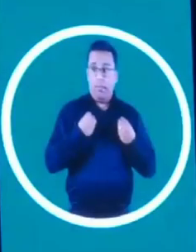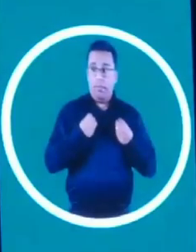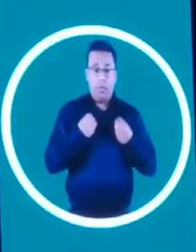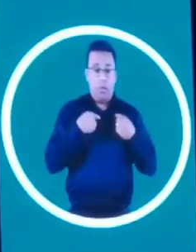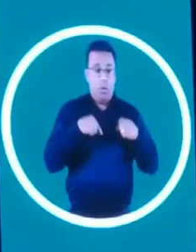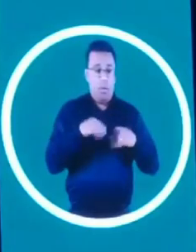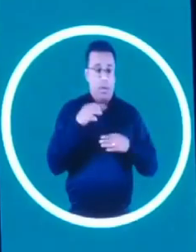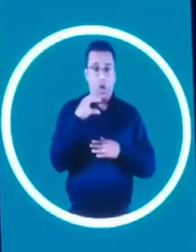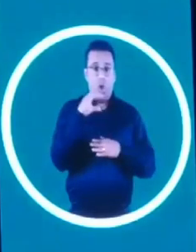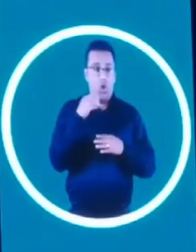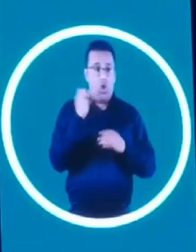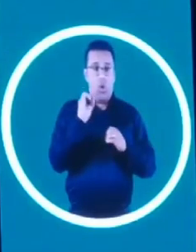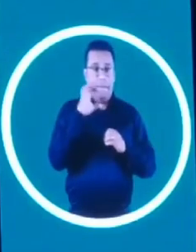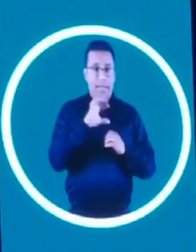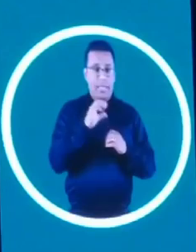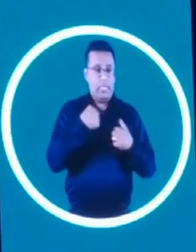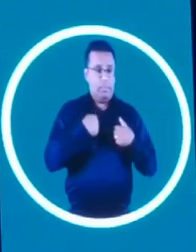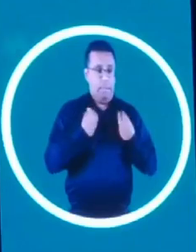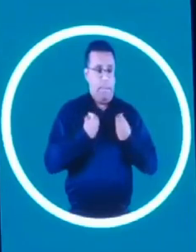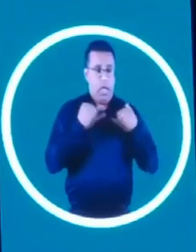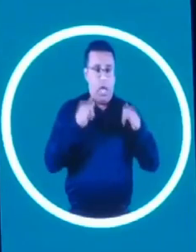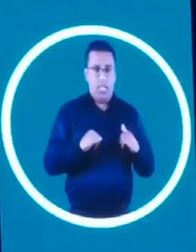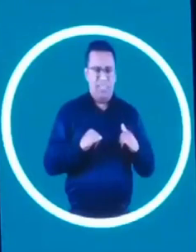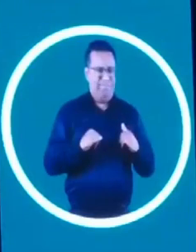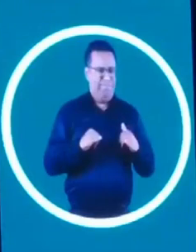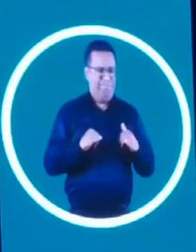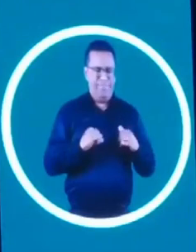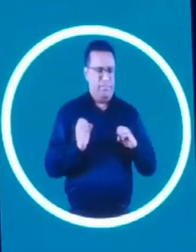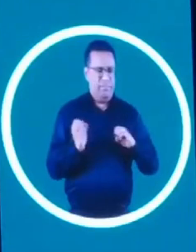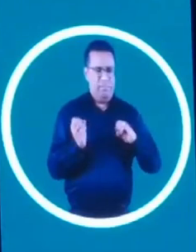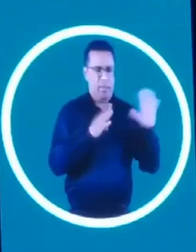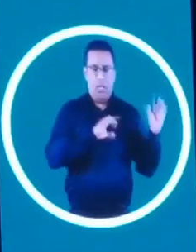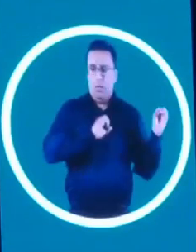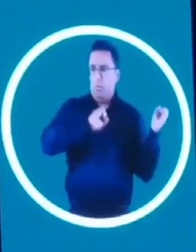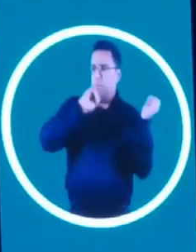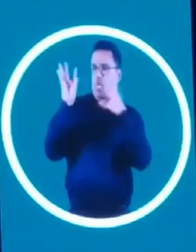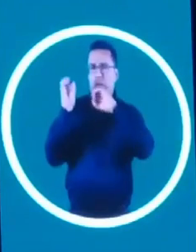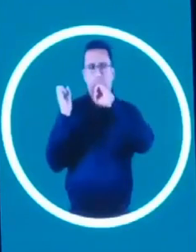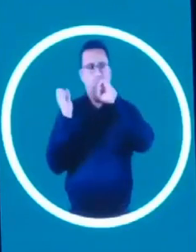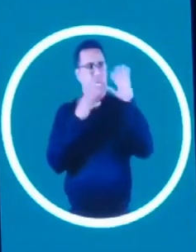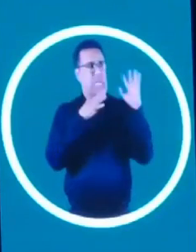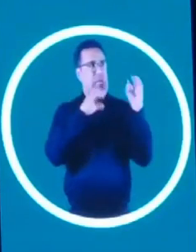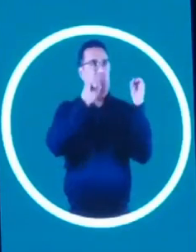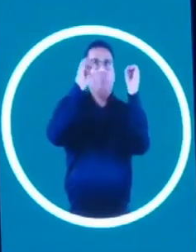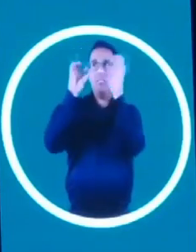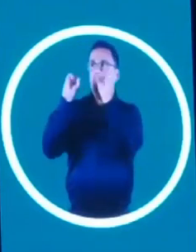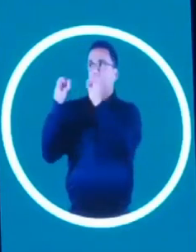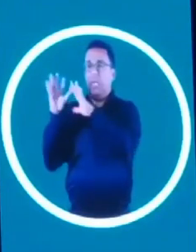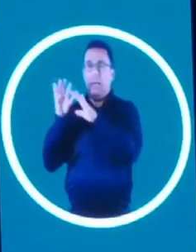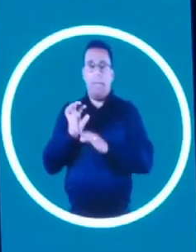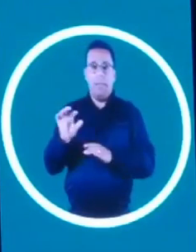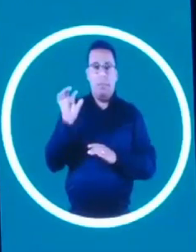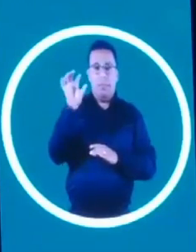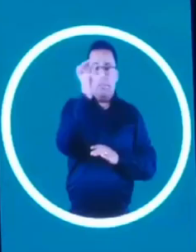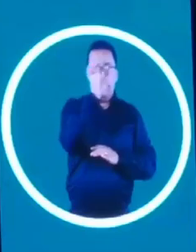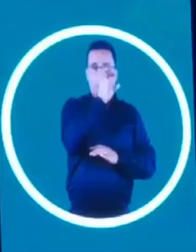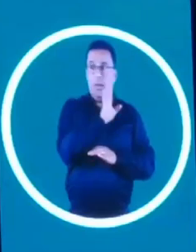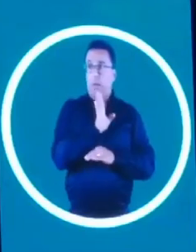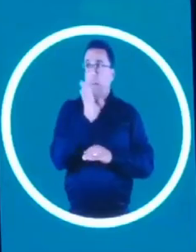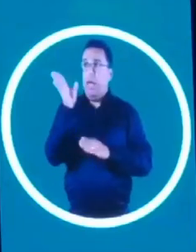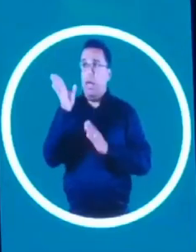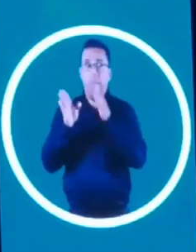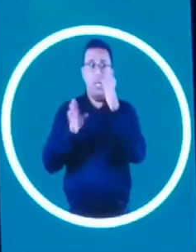gente, las personas, se movilicen, ya sea internamente o ya sea